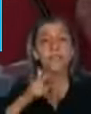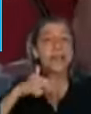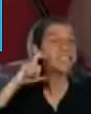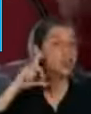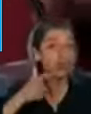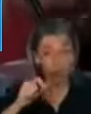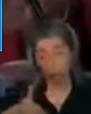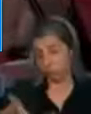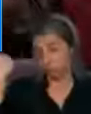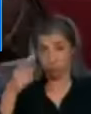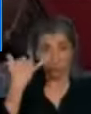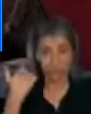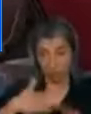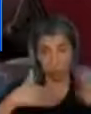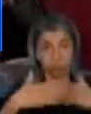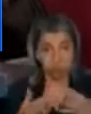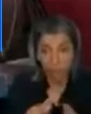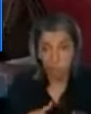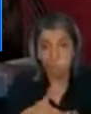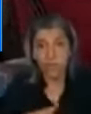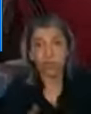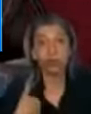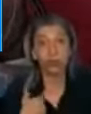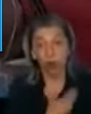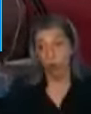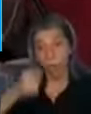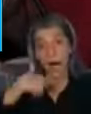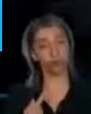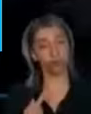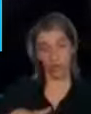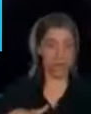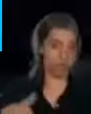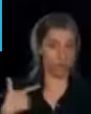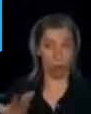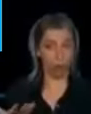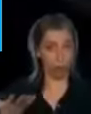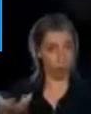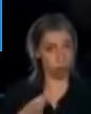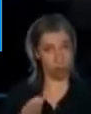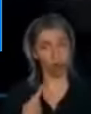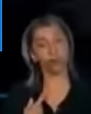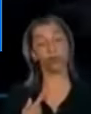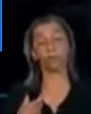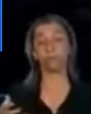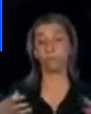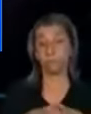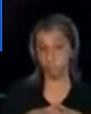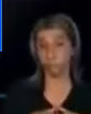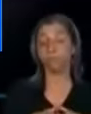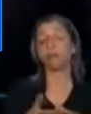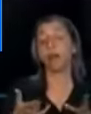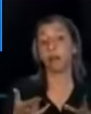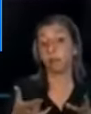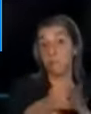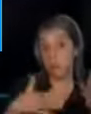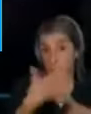Nosotros estamos en comunicación telefónica con Nicolás González Pejeramo, que es nuevo analista político y está, nos va a dar un pantallazo de esto, de lo